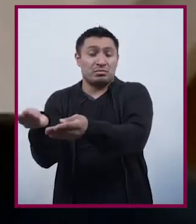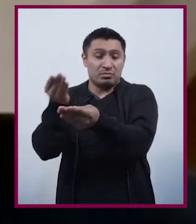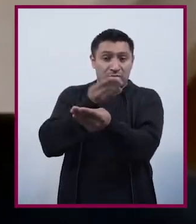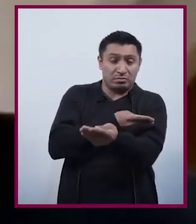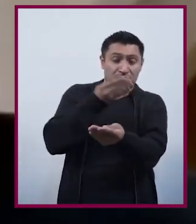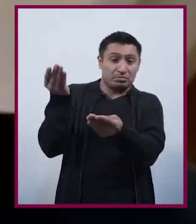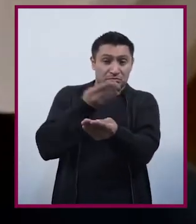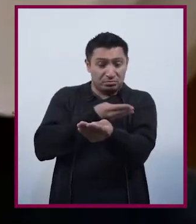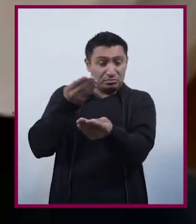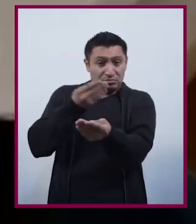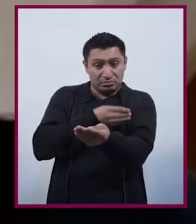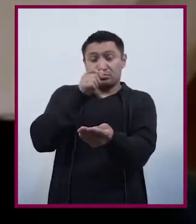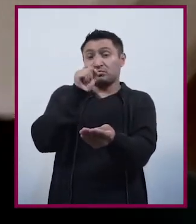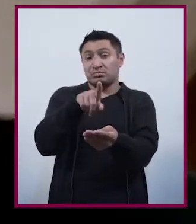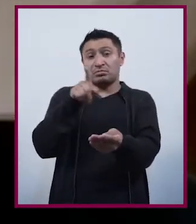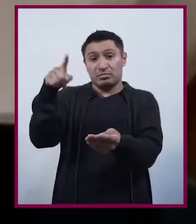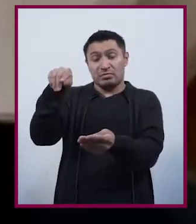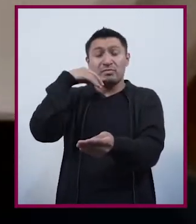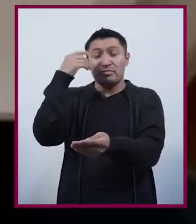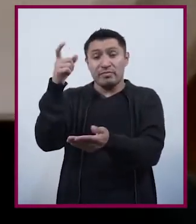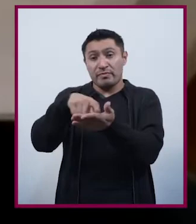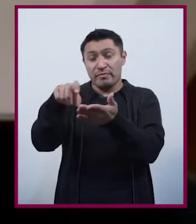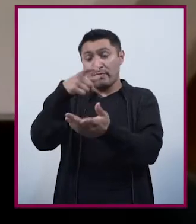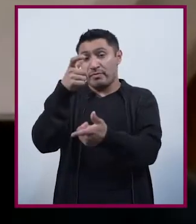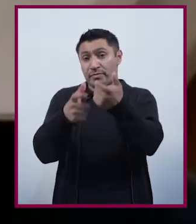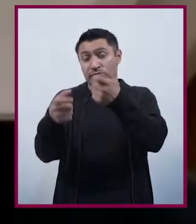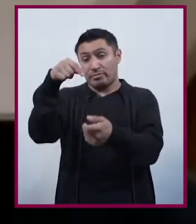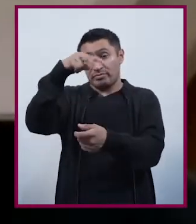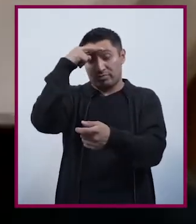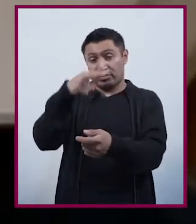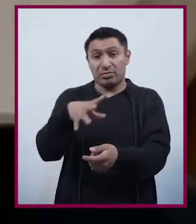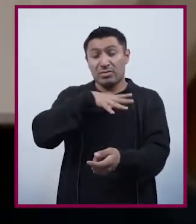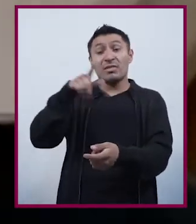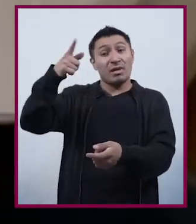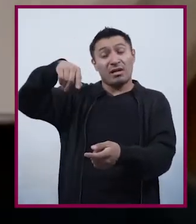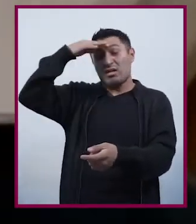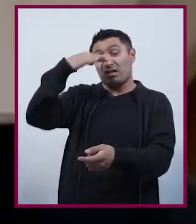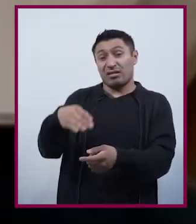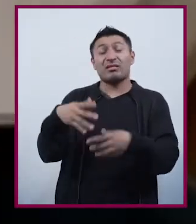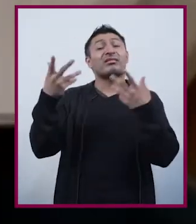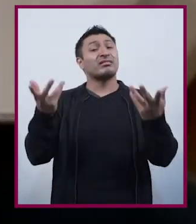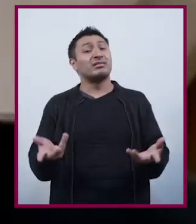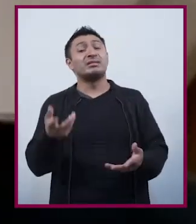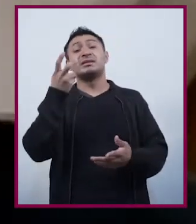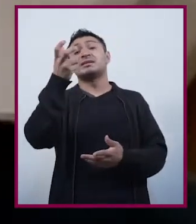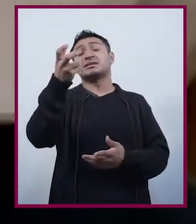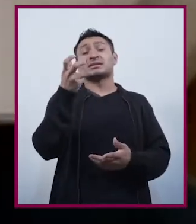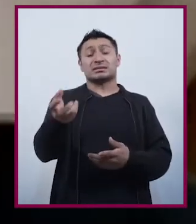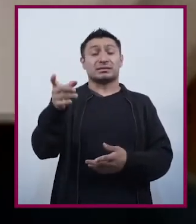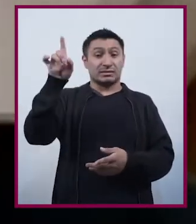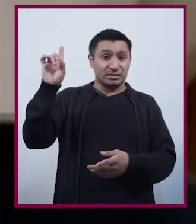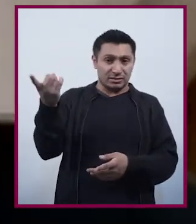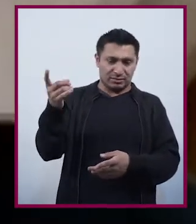dólares, también cuando ellos quieren comprar pesos, ellos saben que